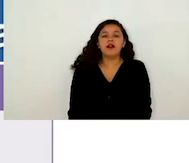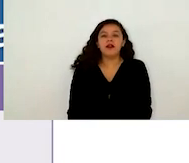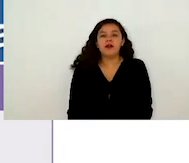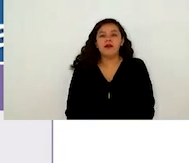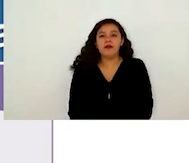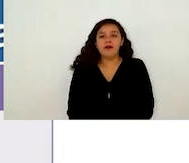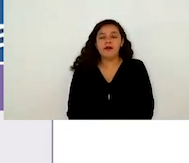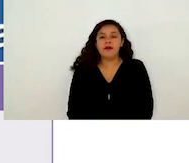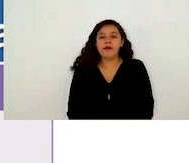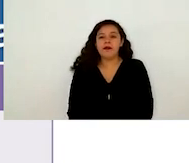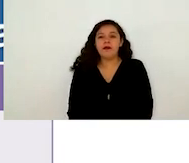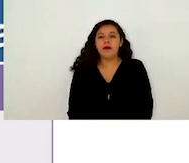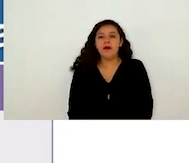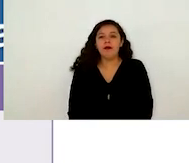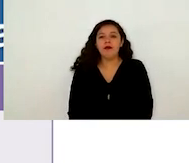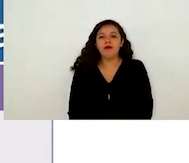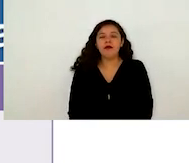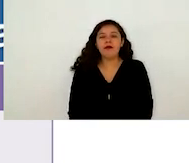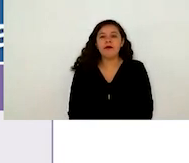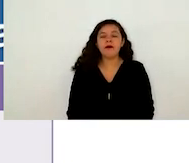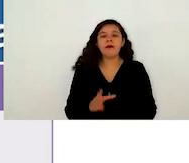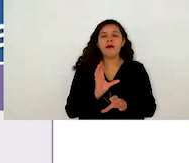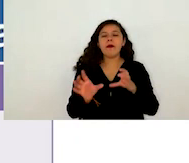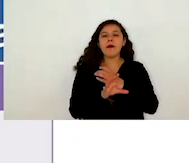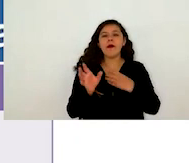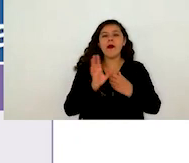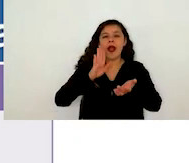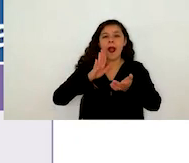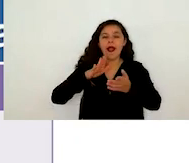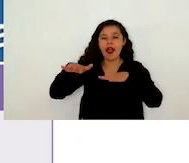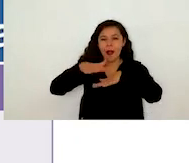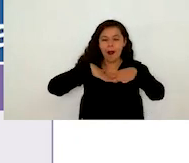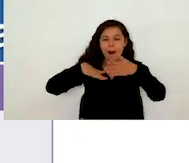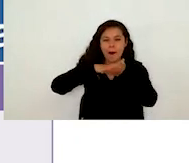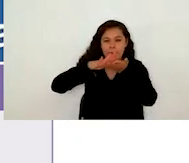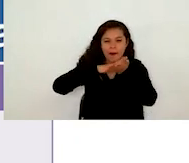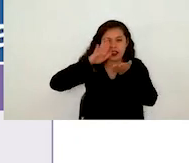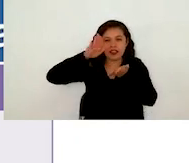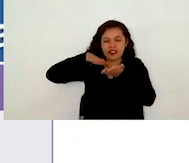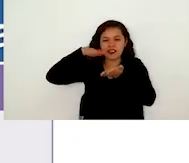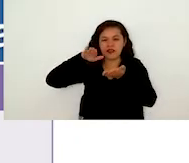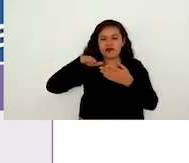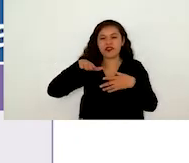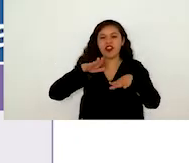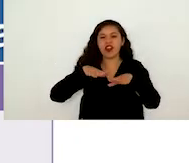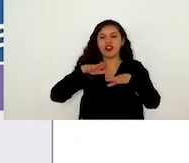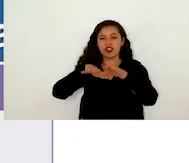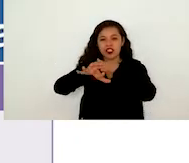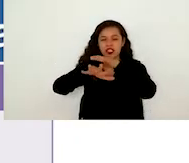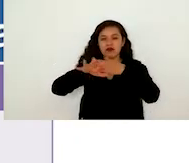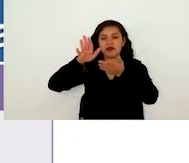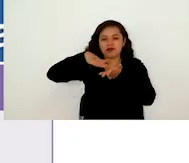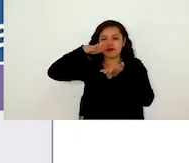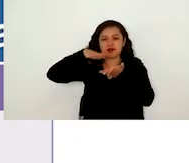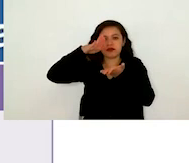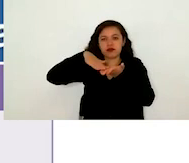otras tantas eran golpear repetidamente el pie en el piso esto que ustedes han visto como un clic estar con el pie esté golpearlo